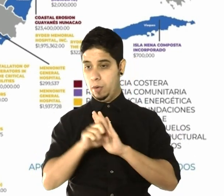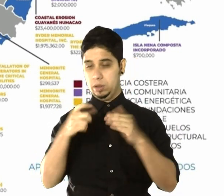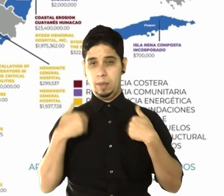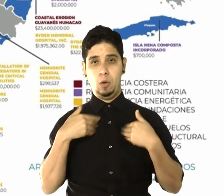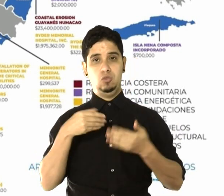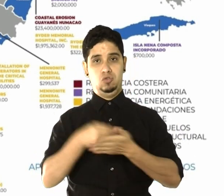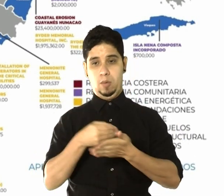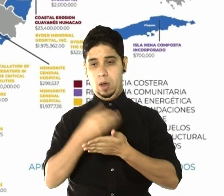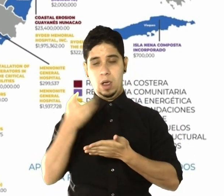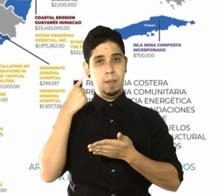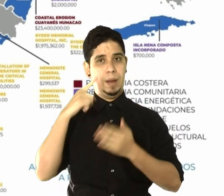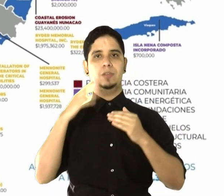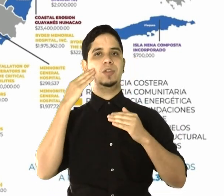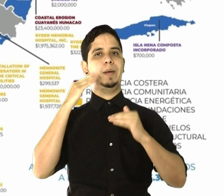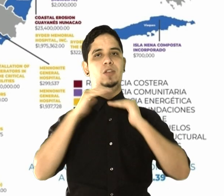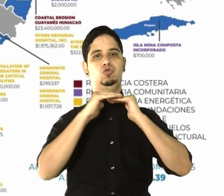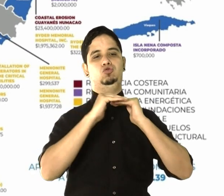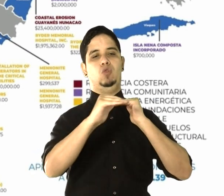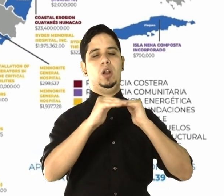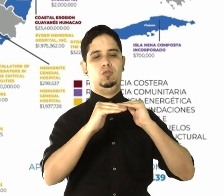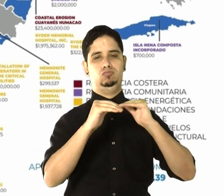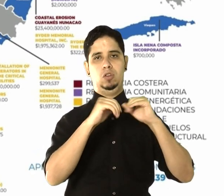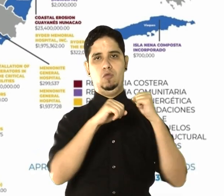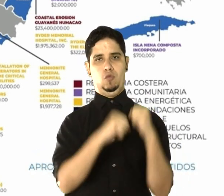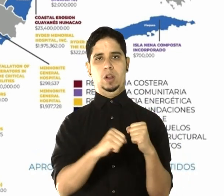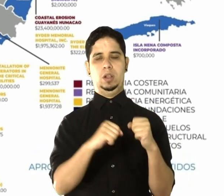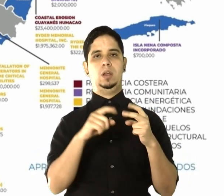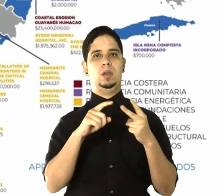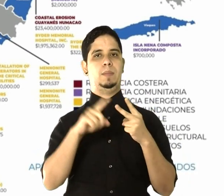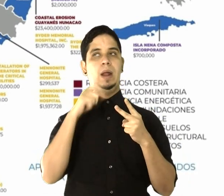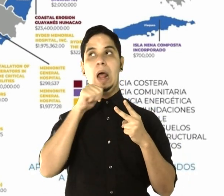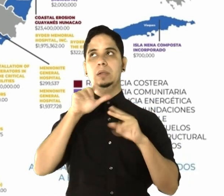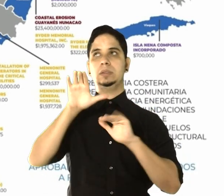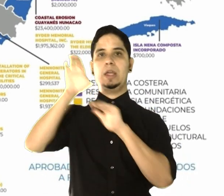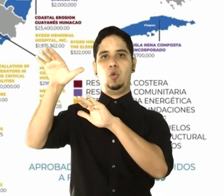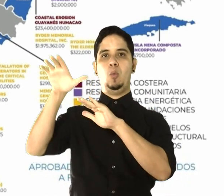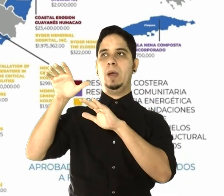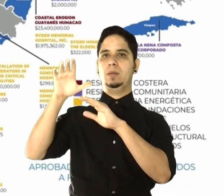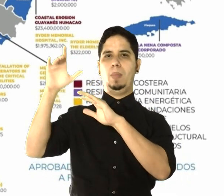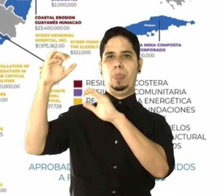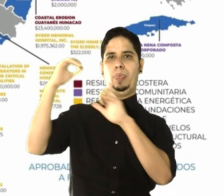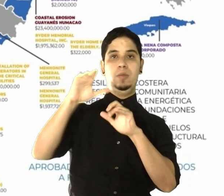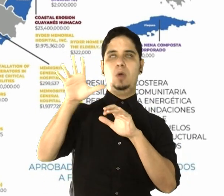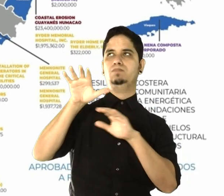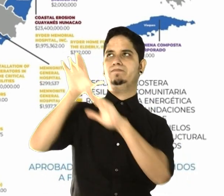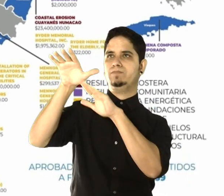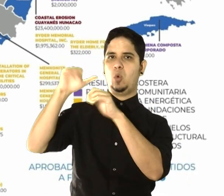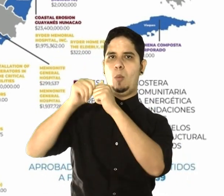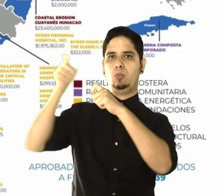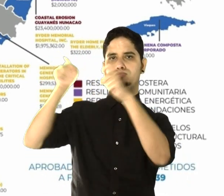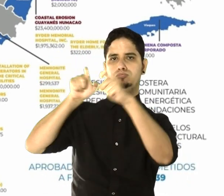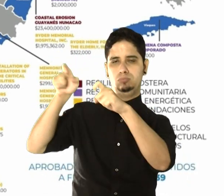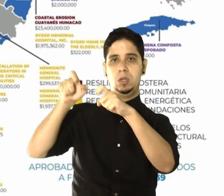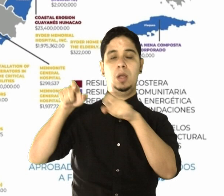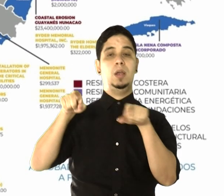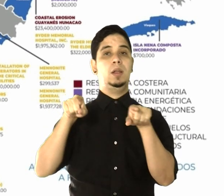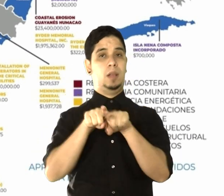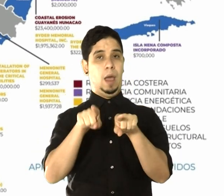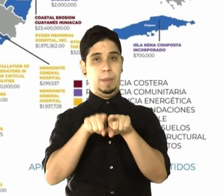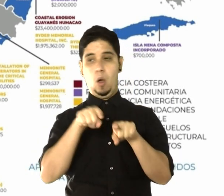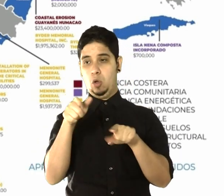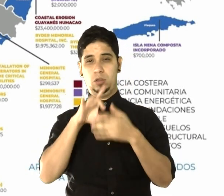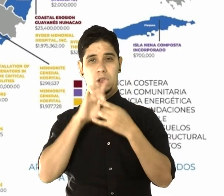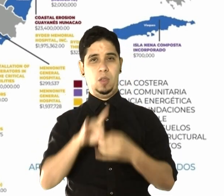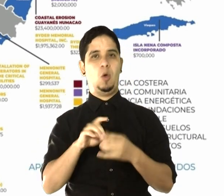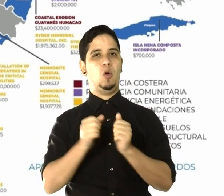lo que son derrumbes en Puerto Rico. Aquí hay proyectos para poder atender el control de inundaciones.